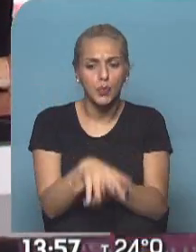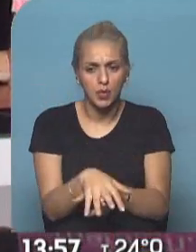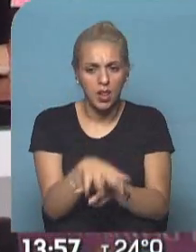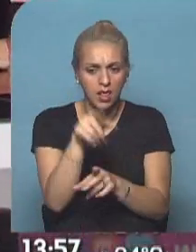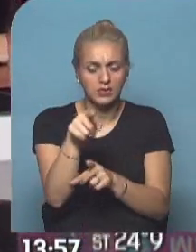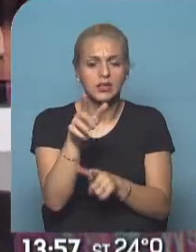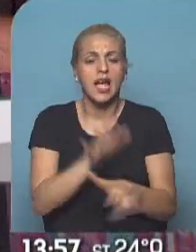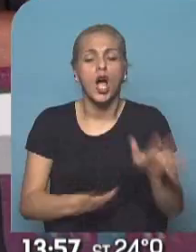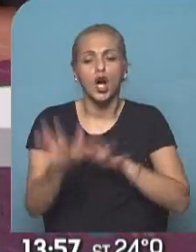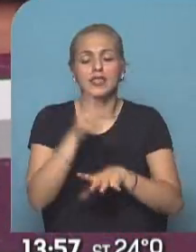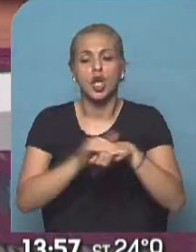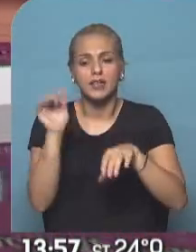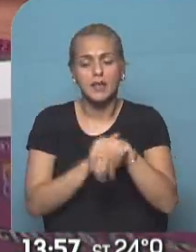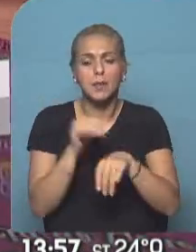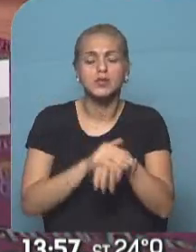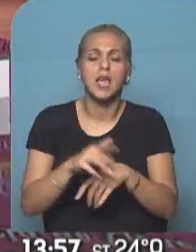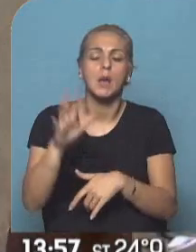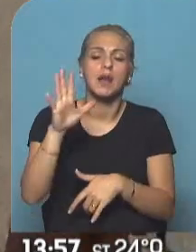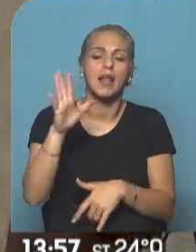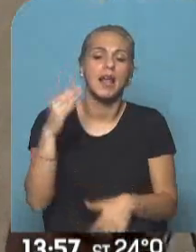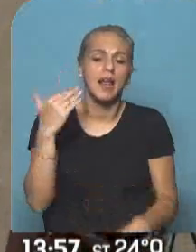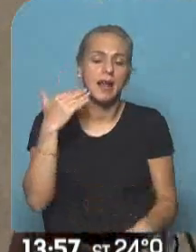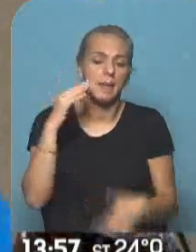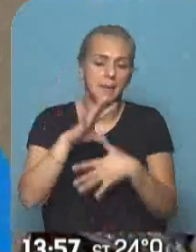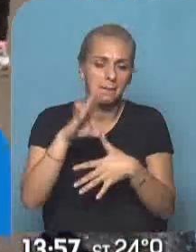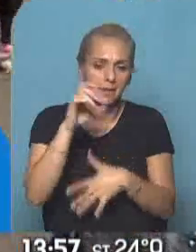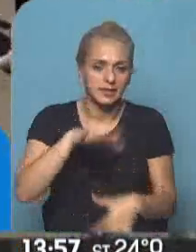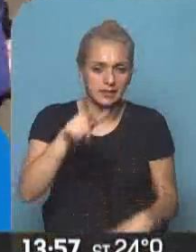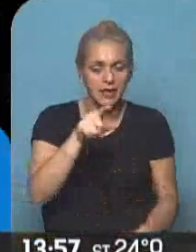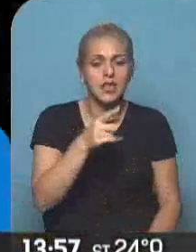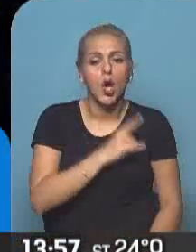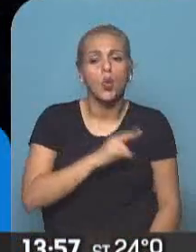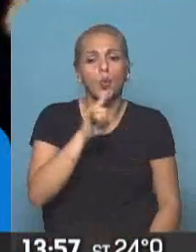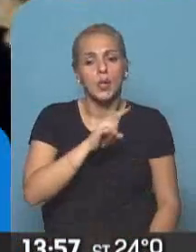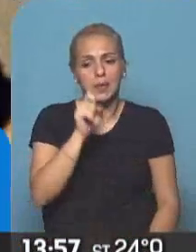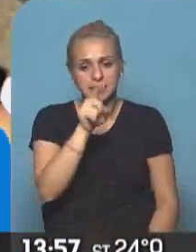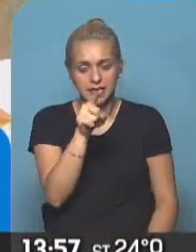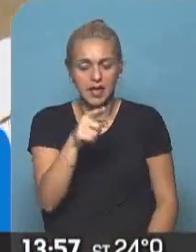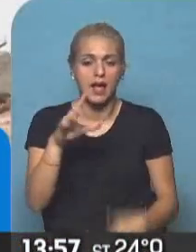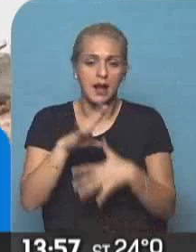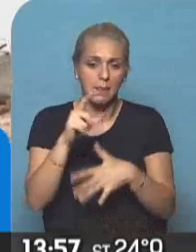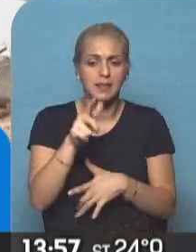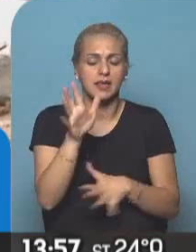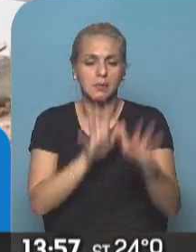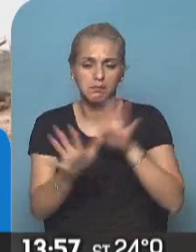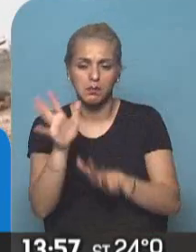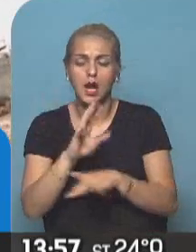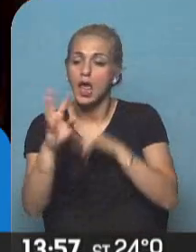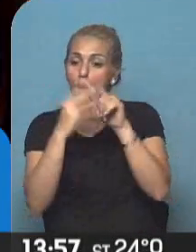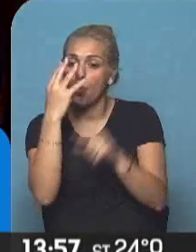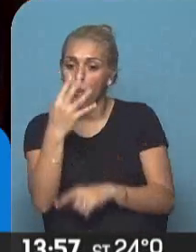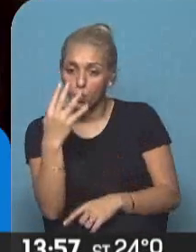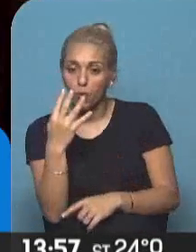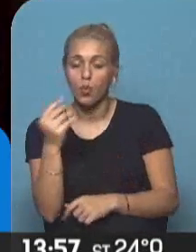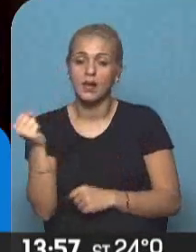organiza la universidad nacional de la matanza este domingo la universidad nacional de la matanza organiza la cuarta edición del maratón